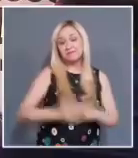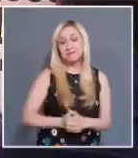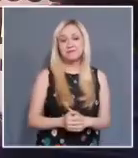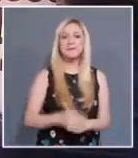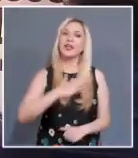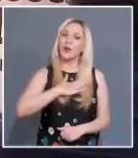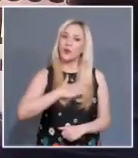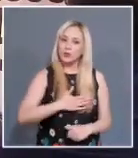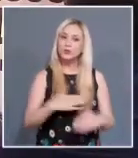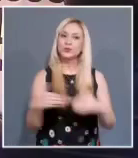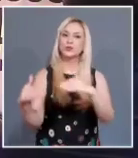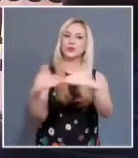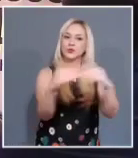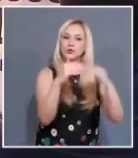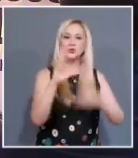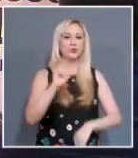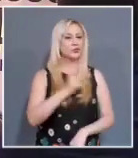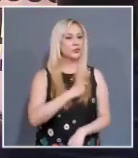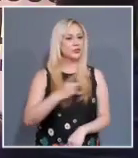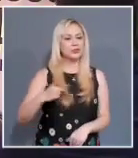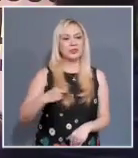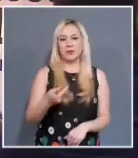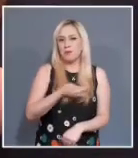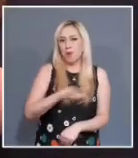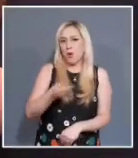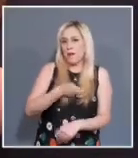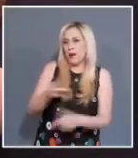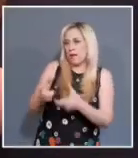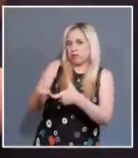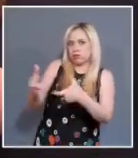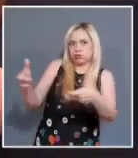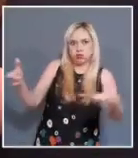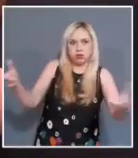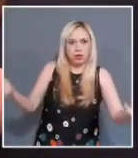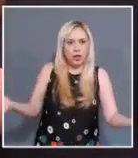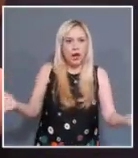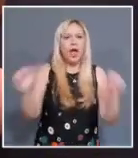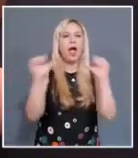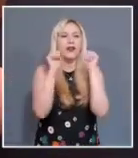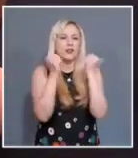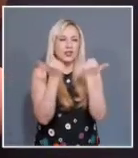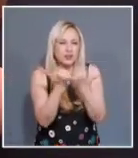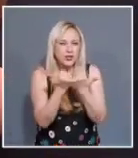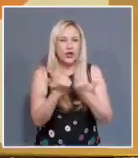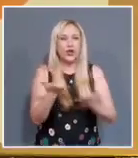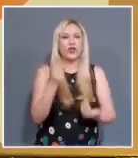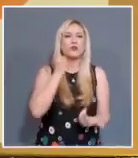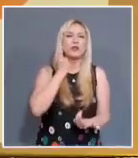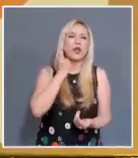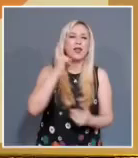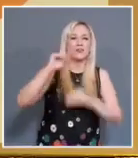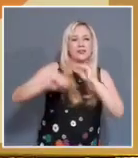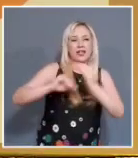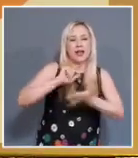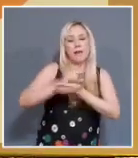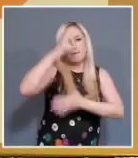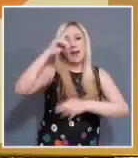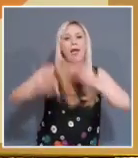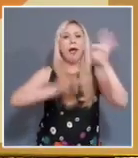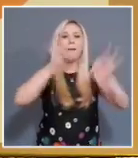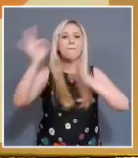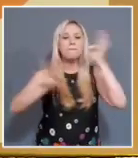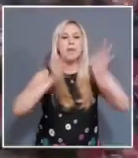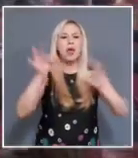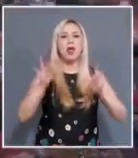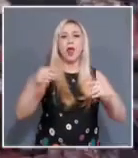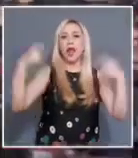pobreza, indicaron representantes de asociaciones civiles y legisladores en el marco de la presentación de la campaña Que los más ricos paguen